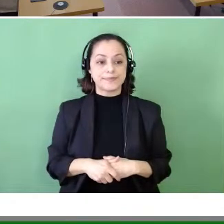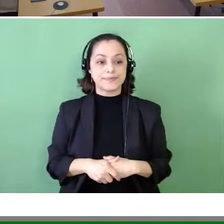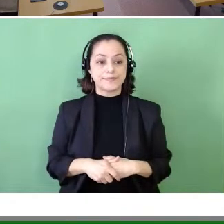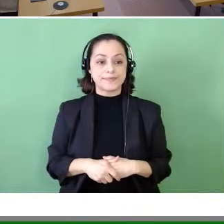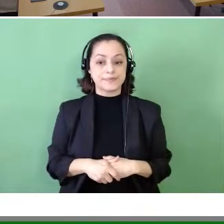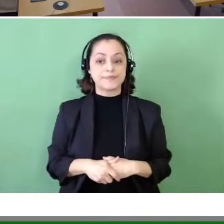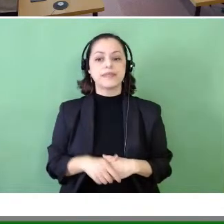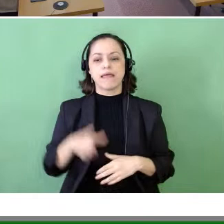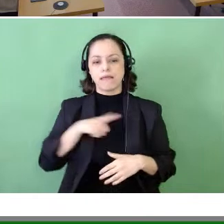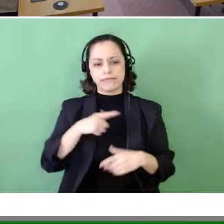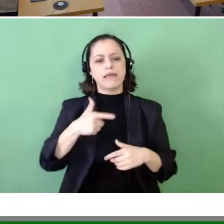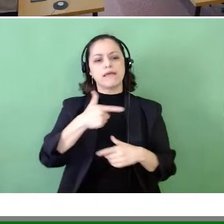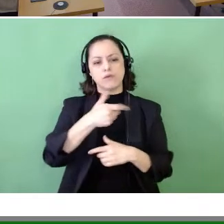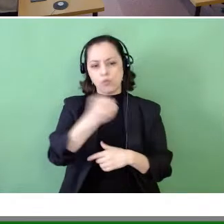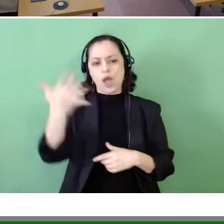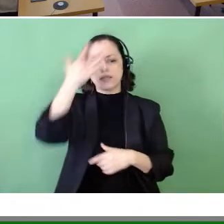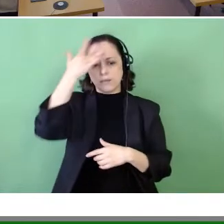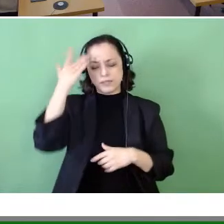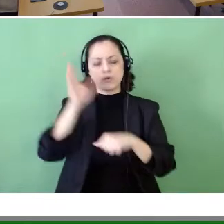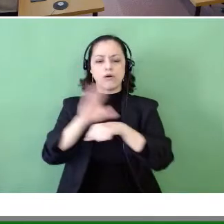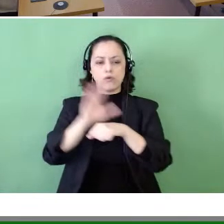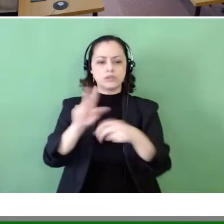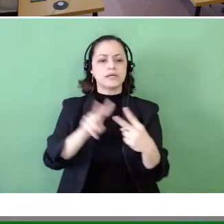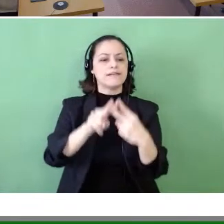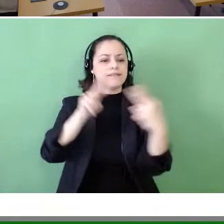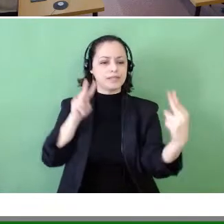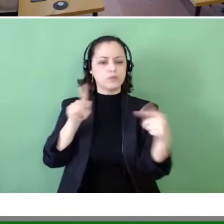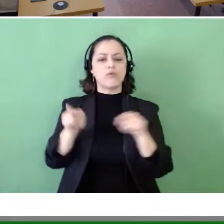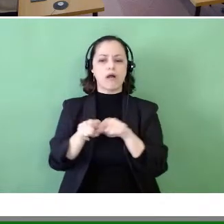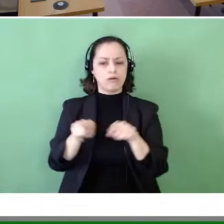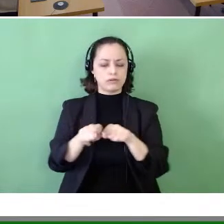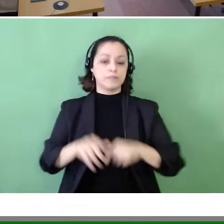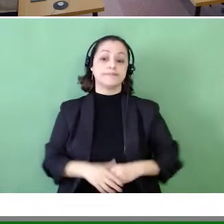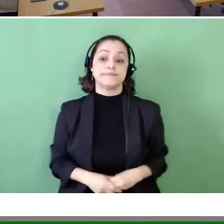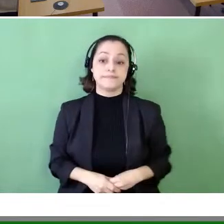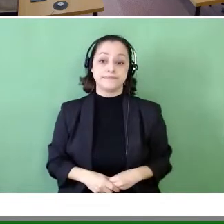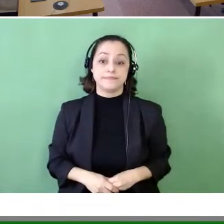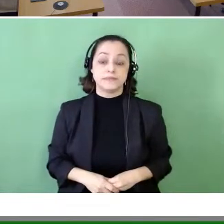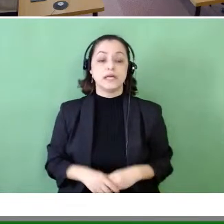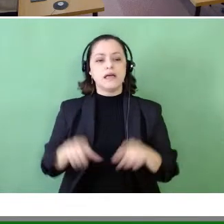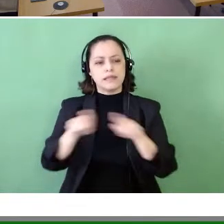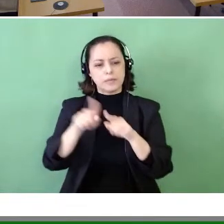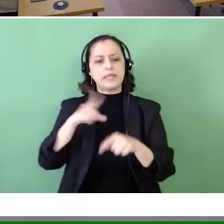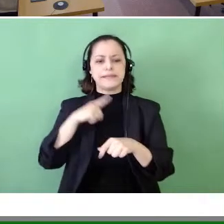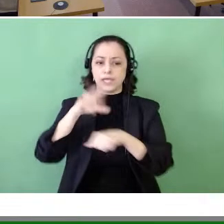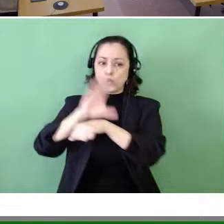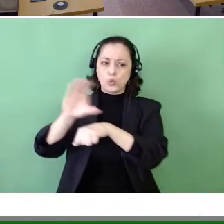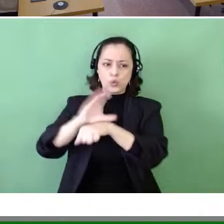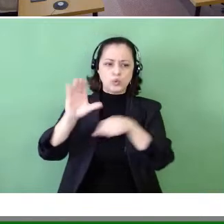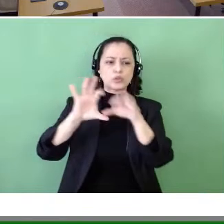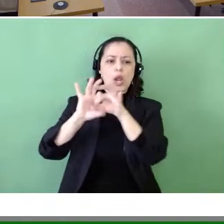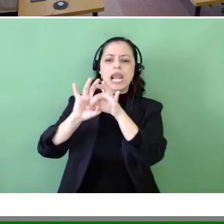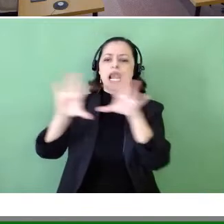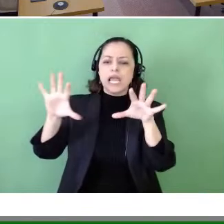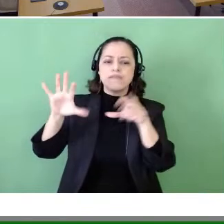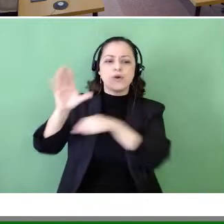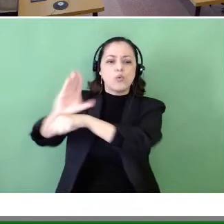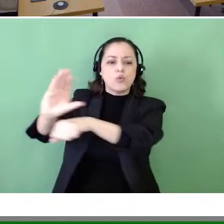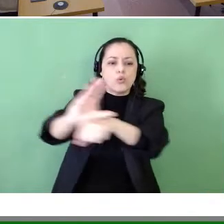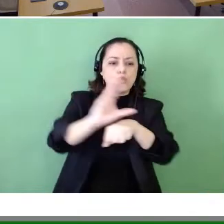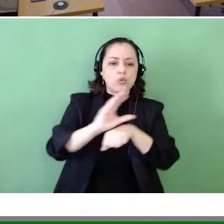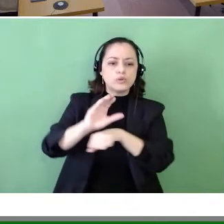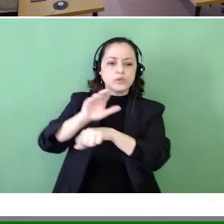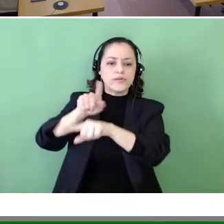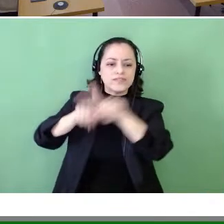forma online. Y una observación también acerca de esos cursos libres, porque creemos que, no nos preguntamos, pero creemos